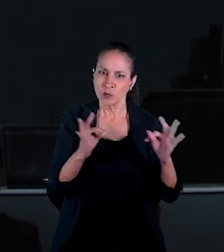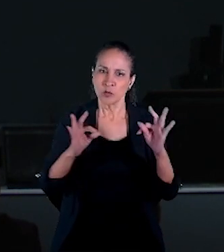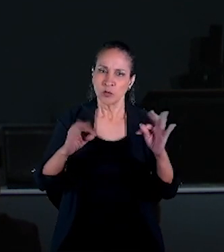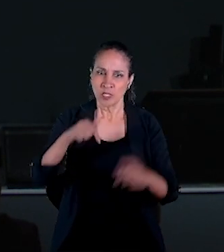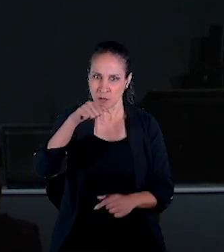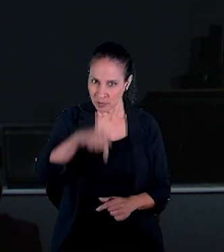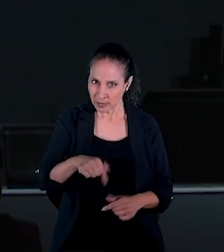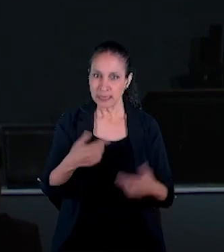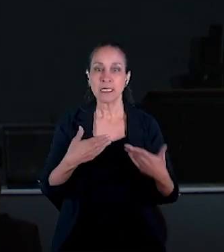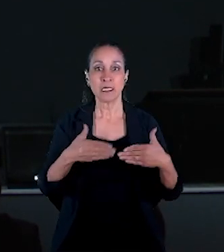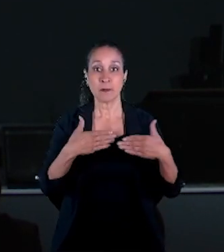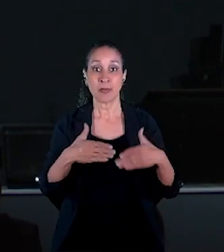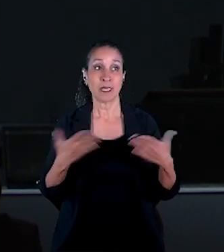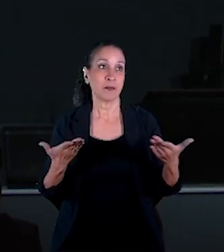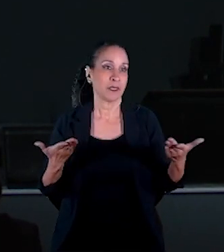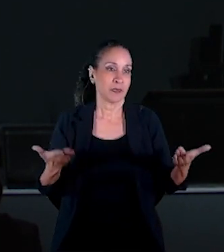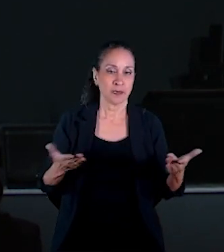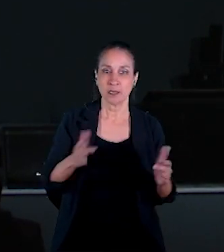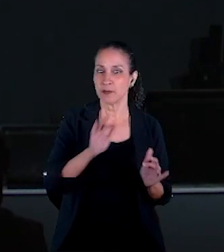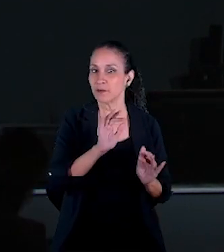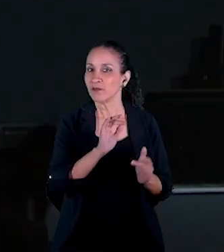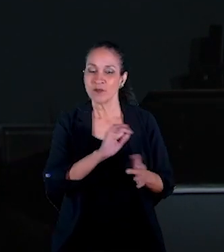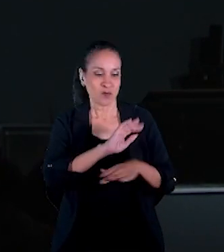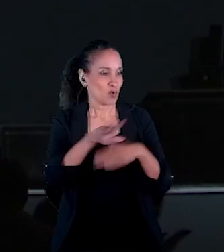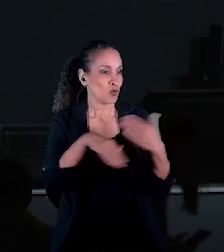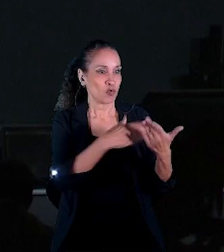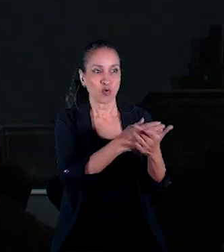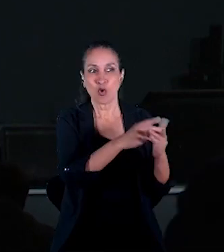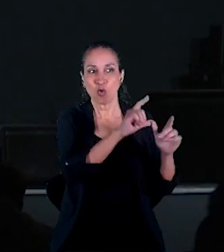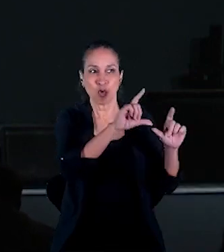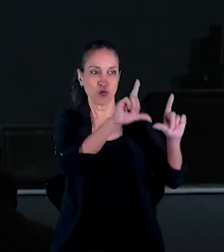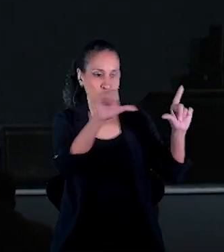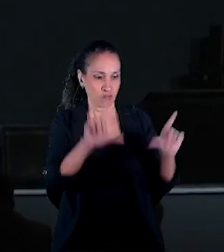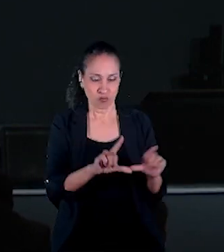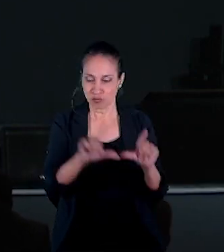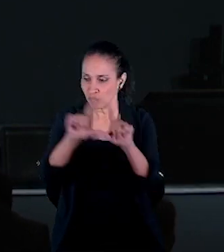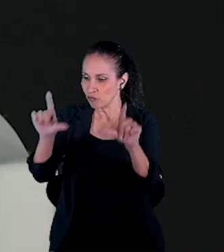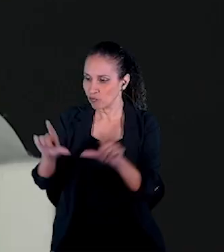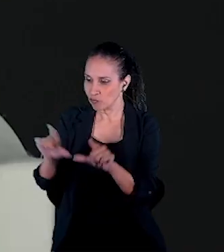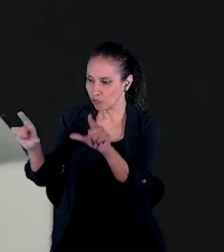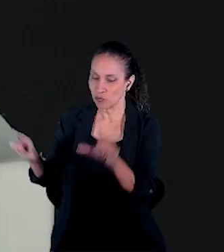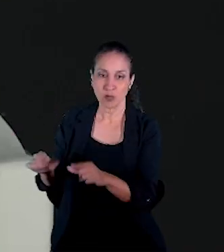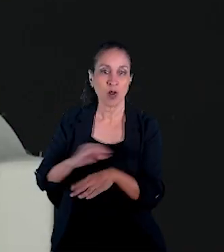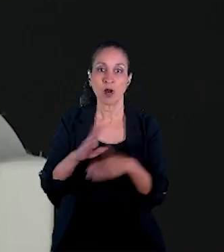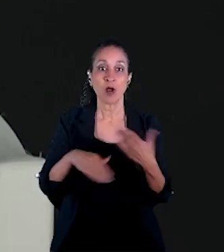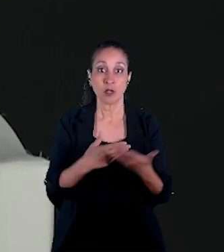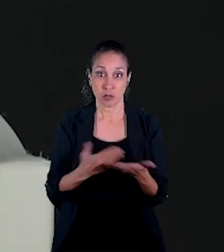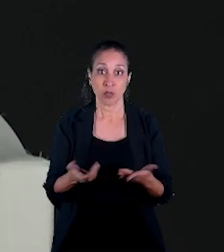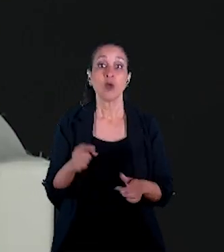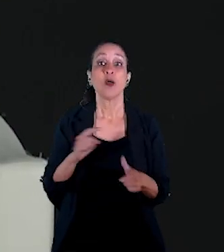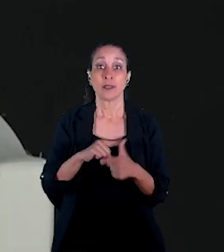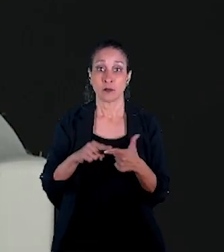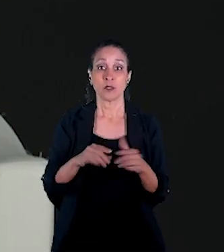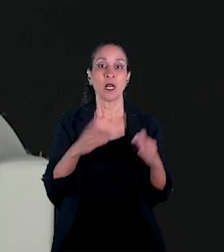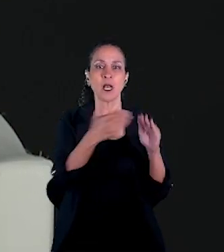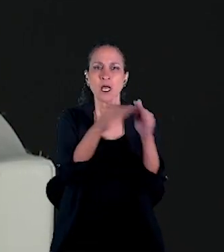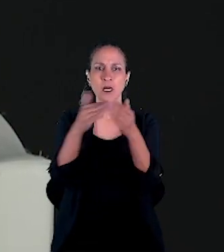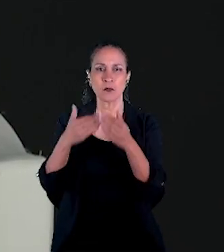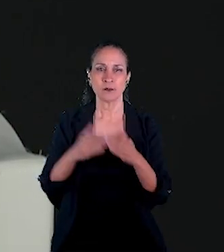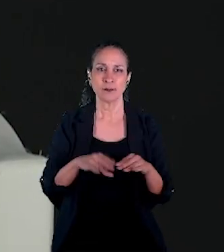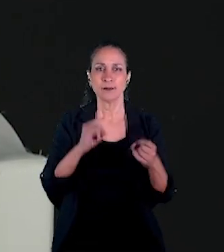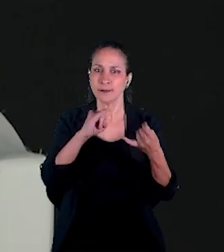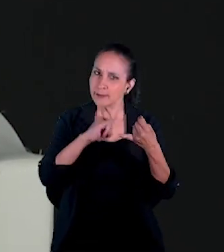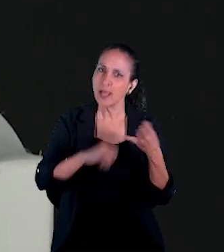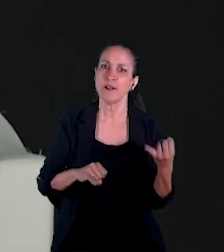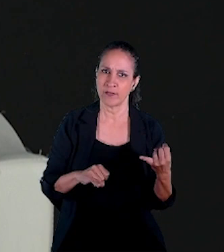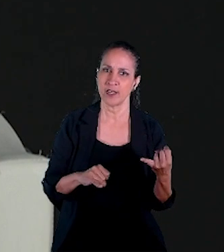dinamo transversal que toca todos los sectores no no puede dejar a nadie atrás y las comunidades son al final los